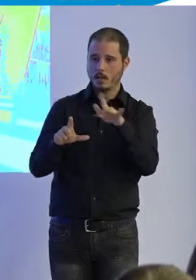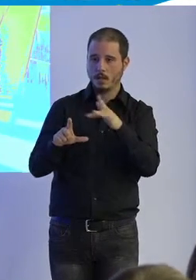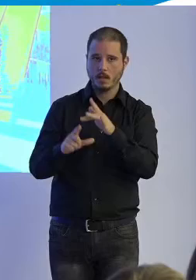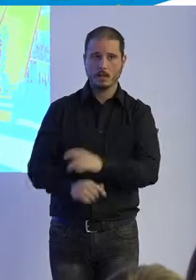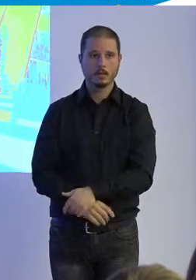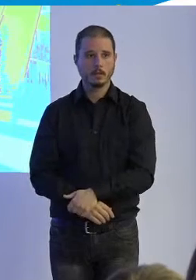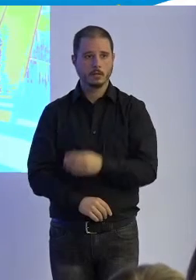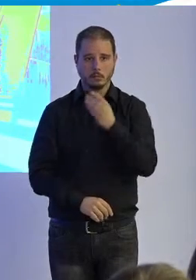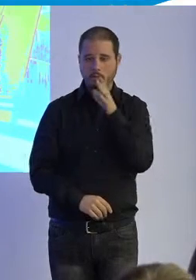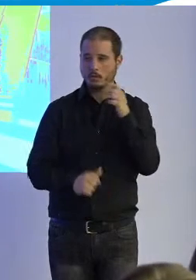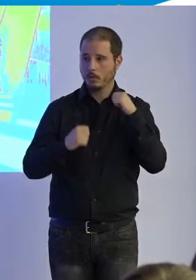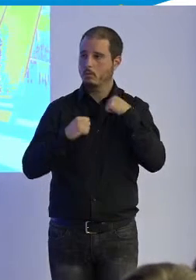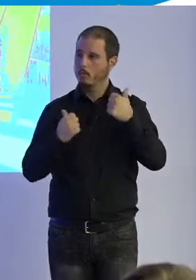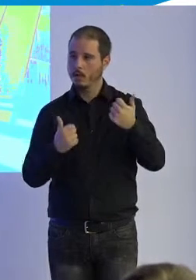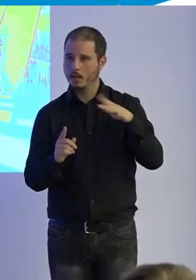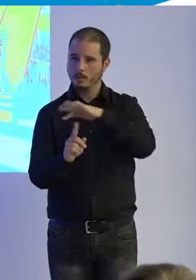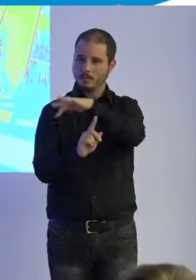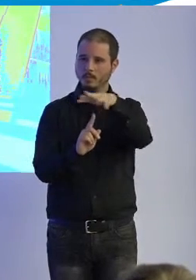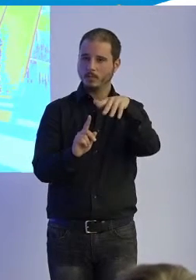empieza a darse las condiciones.